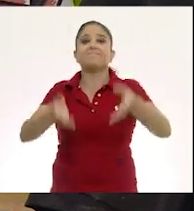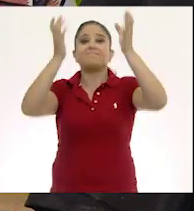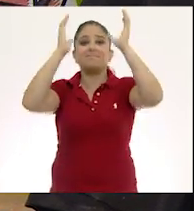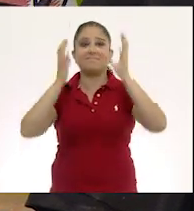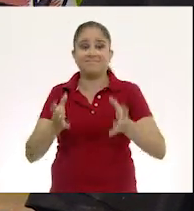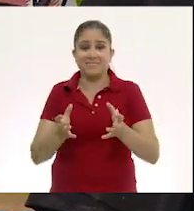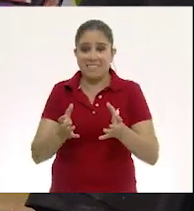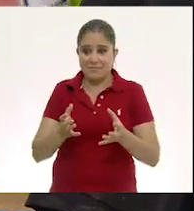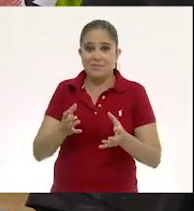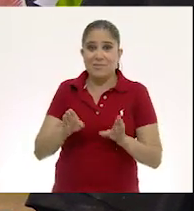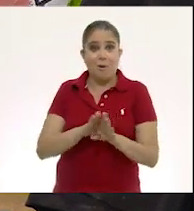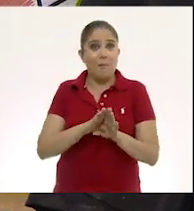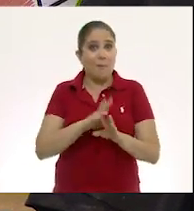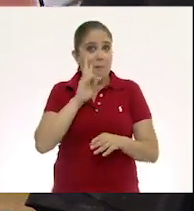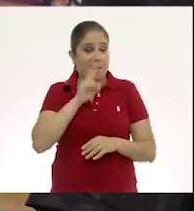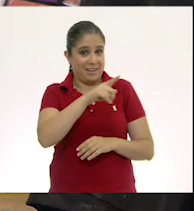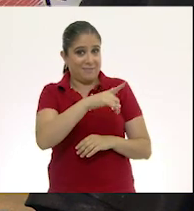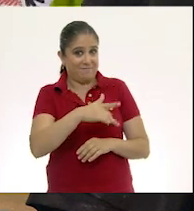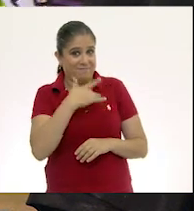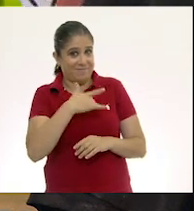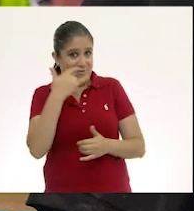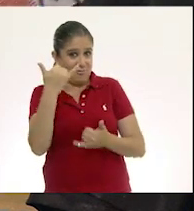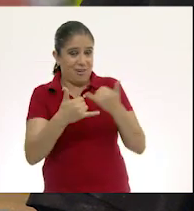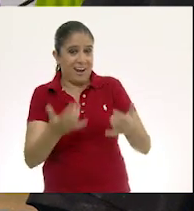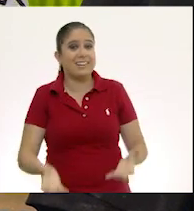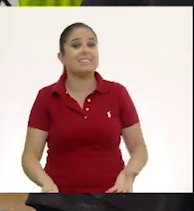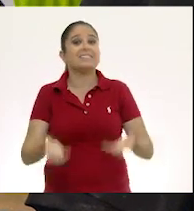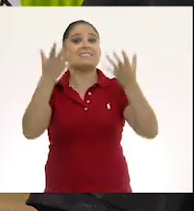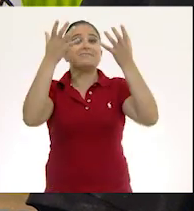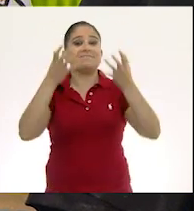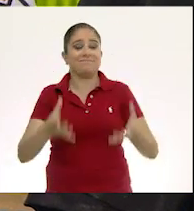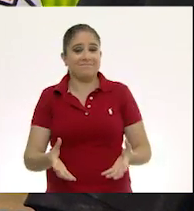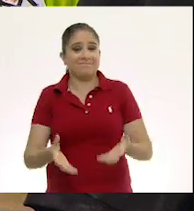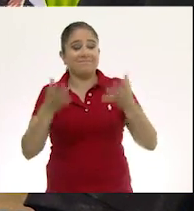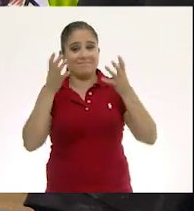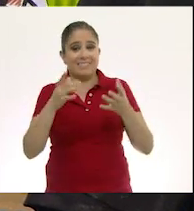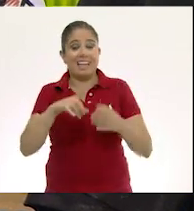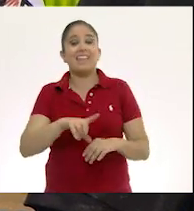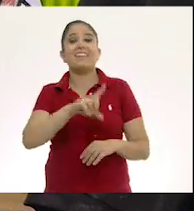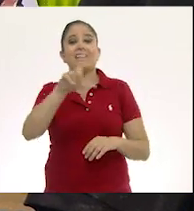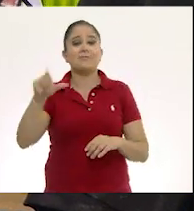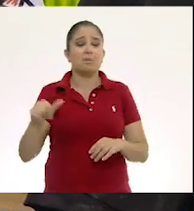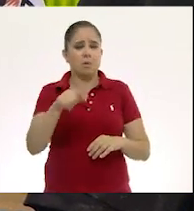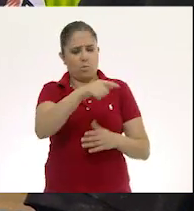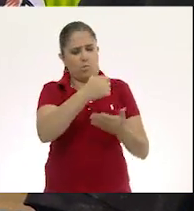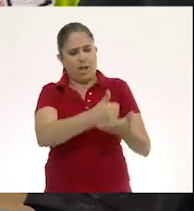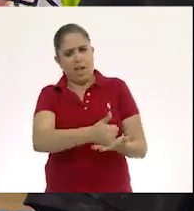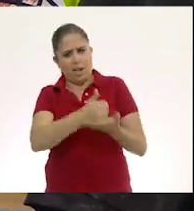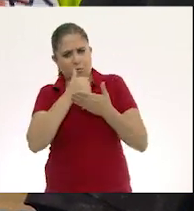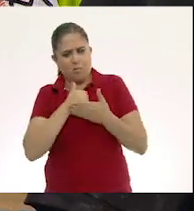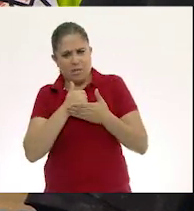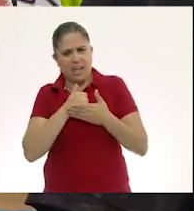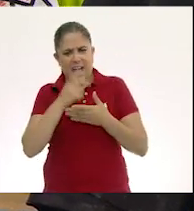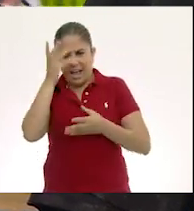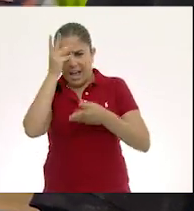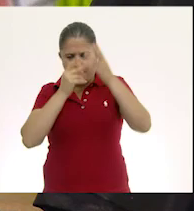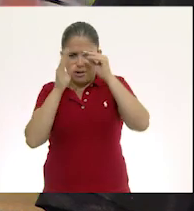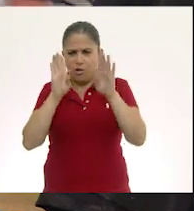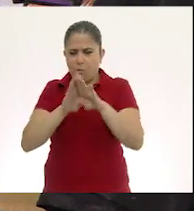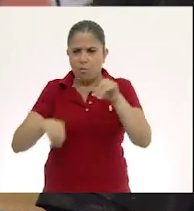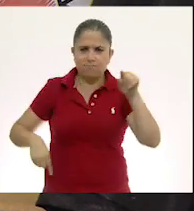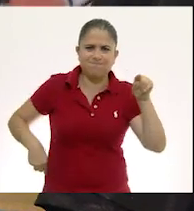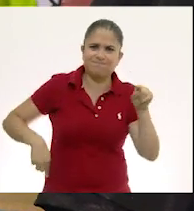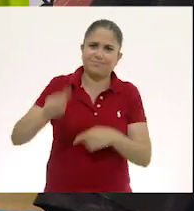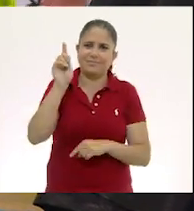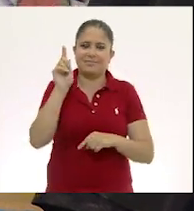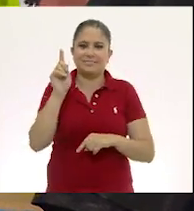parece si jugamos a lanzar y atrapar y después ustedes me ayudan a que yo aprenda a patear el